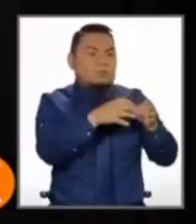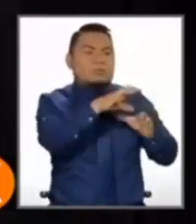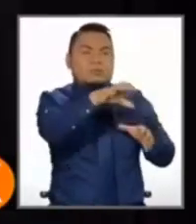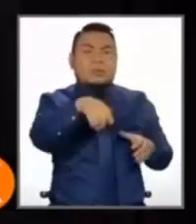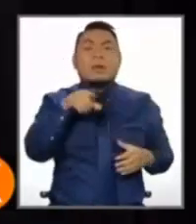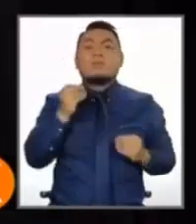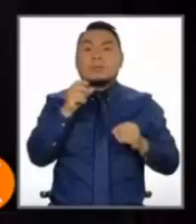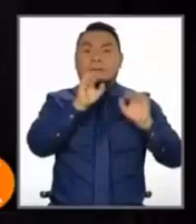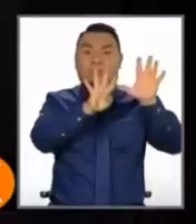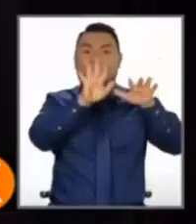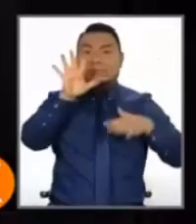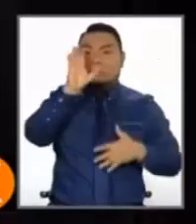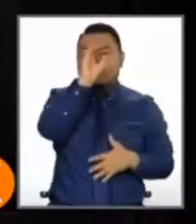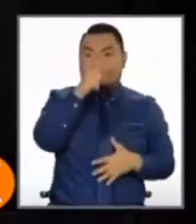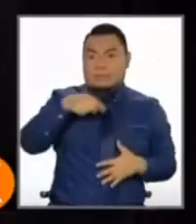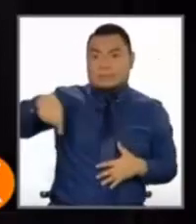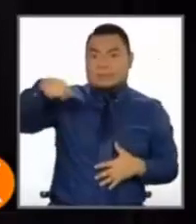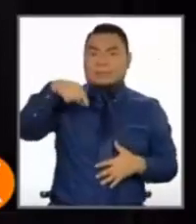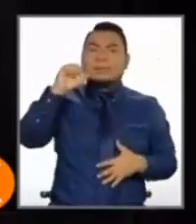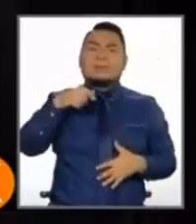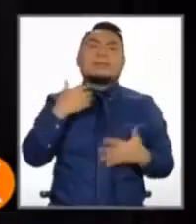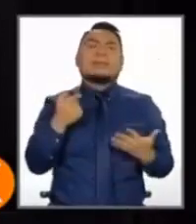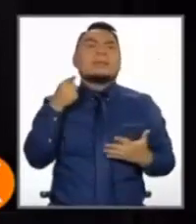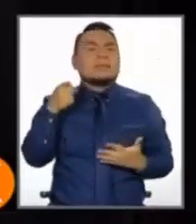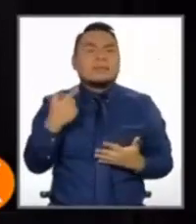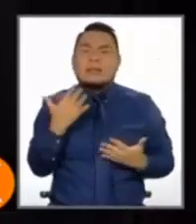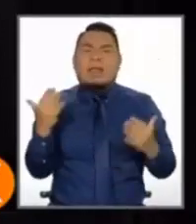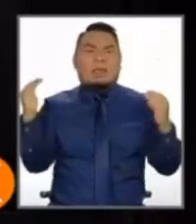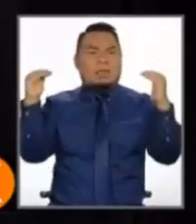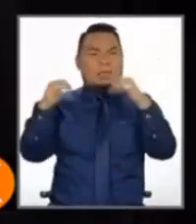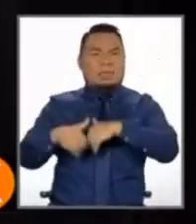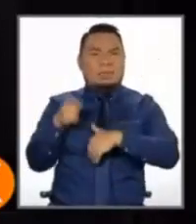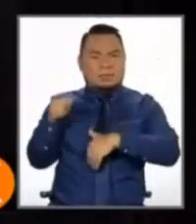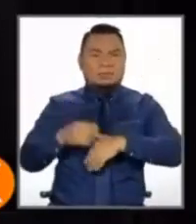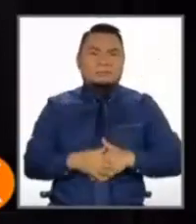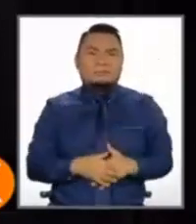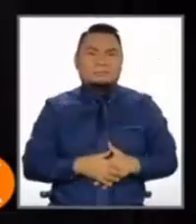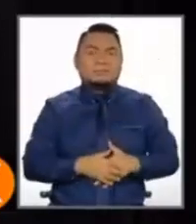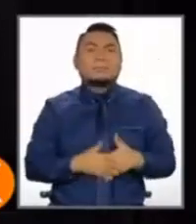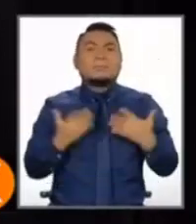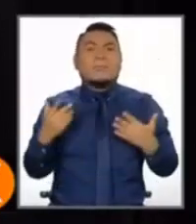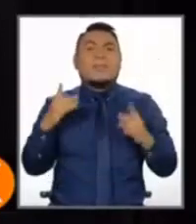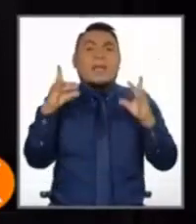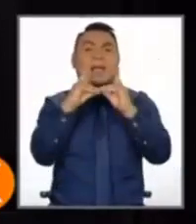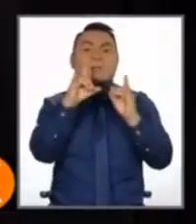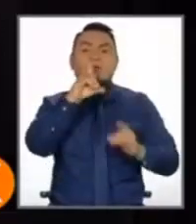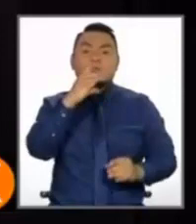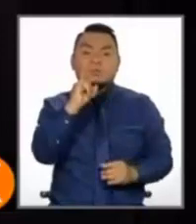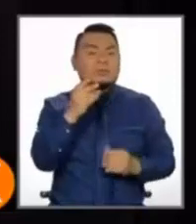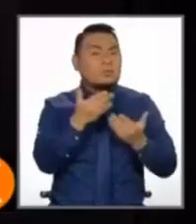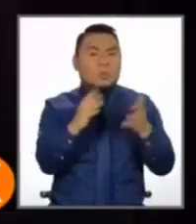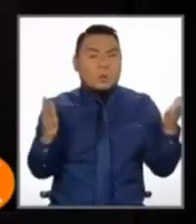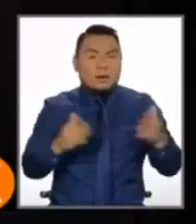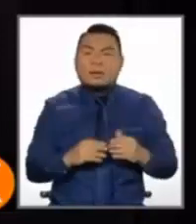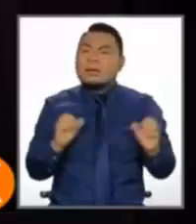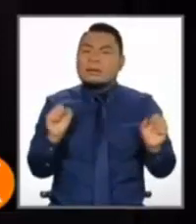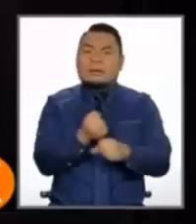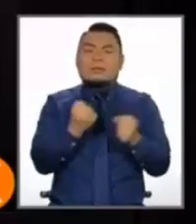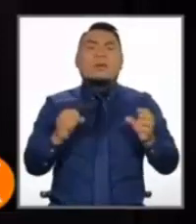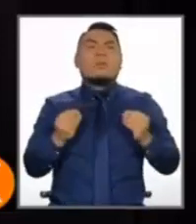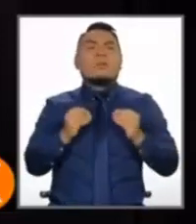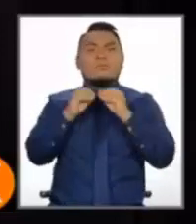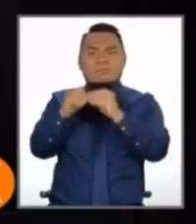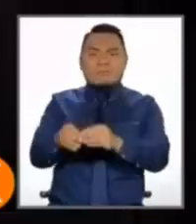el 95% de ellos está en condiciones precarias. Camas UCI no hay y no es